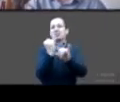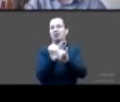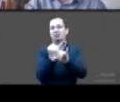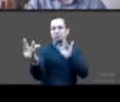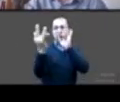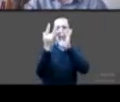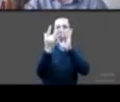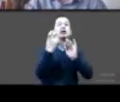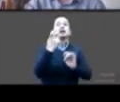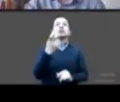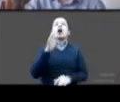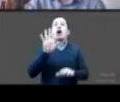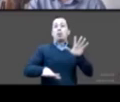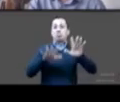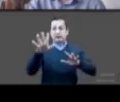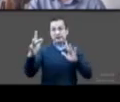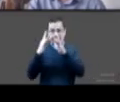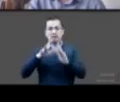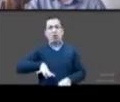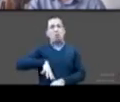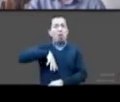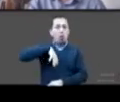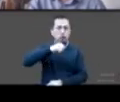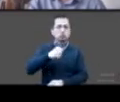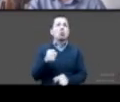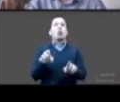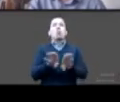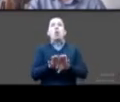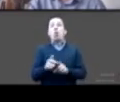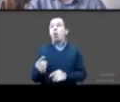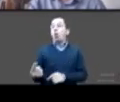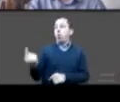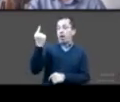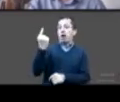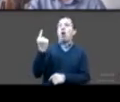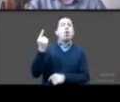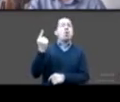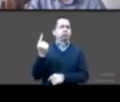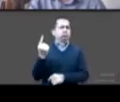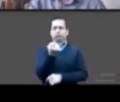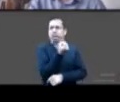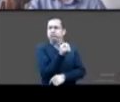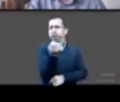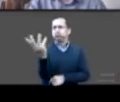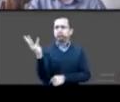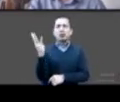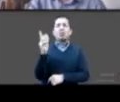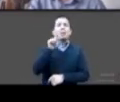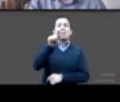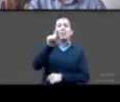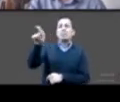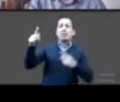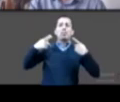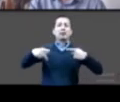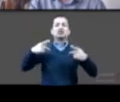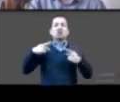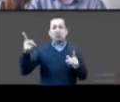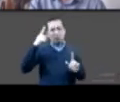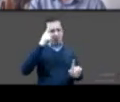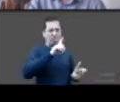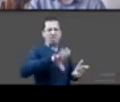pueden estar participando no solo un solo agresor, sino varios agresores desde distintas partes del